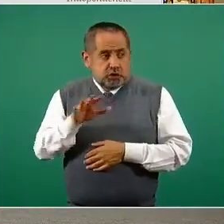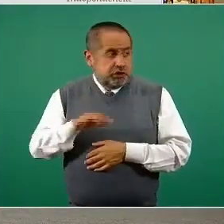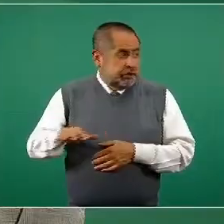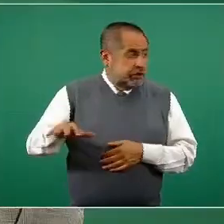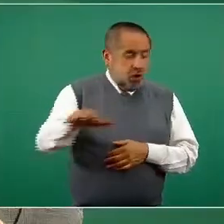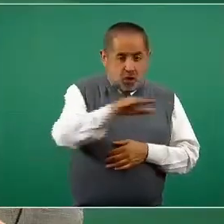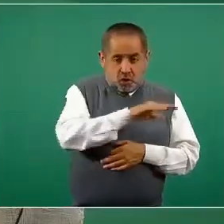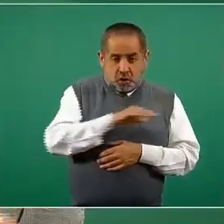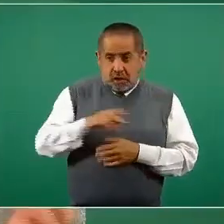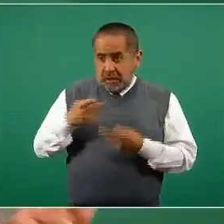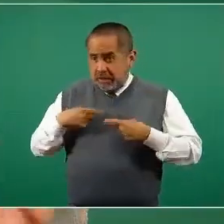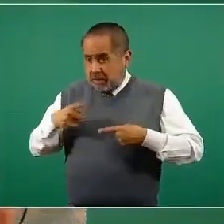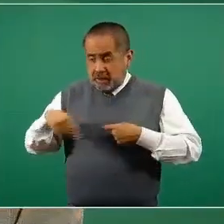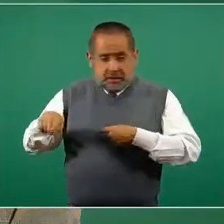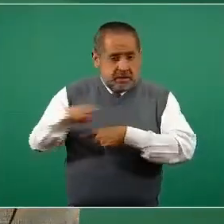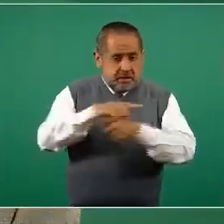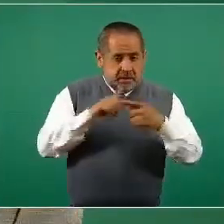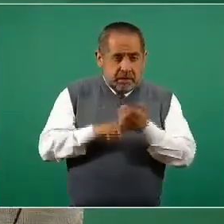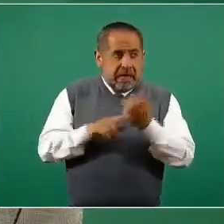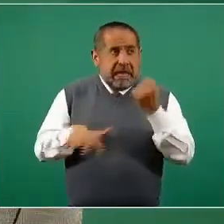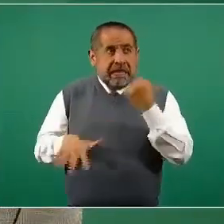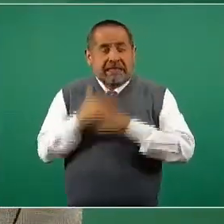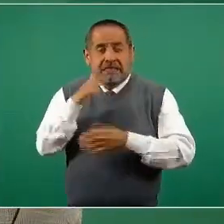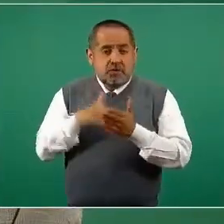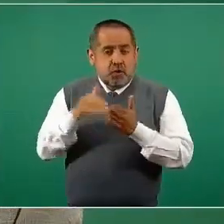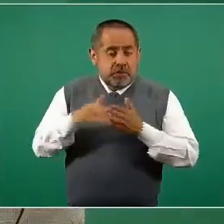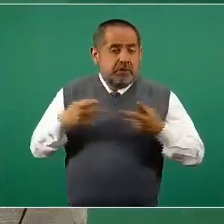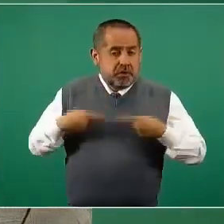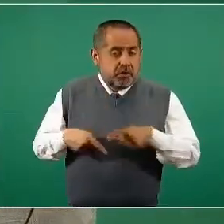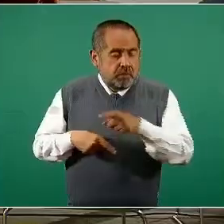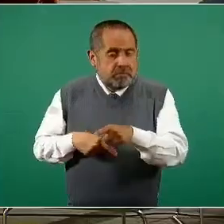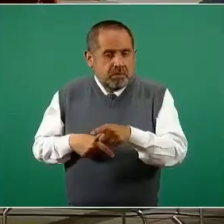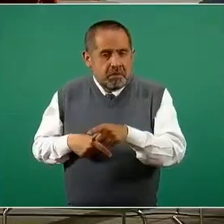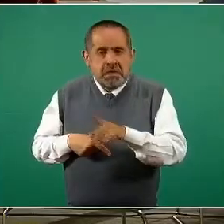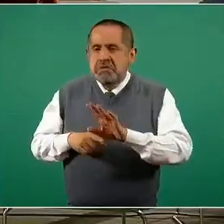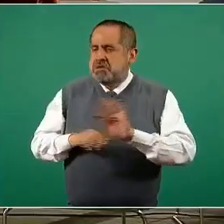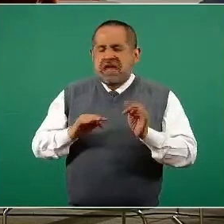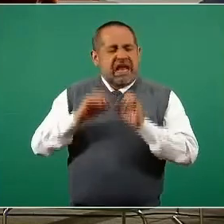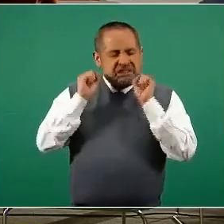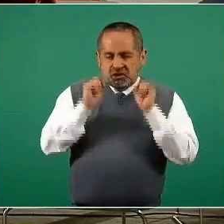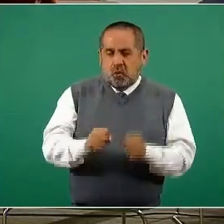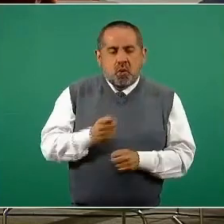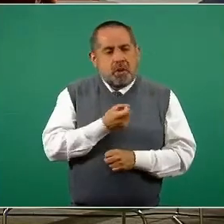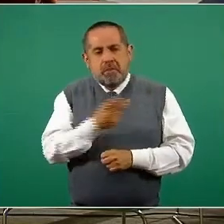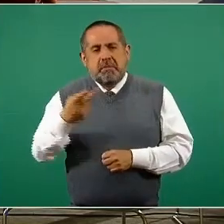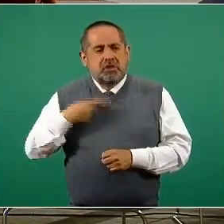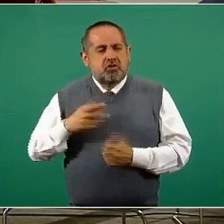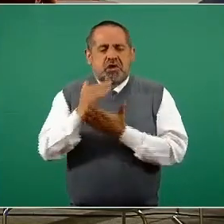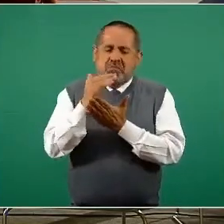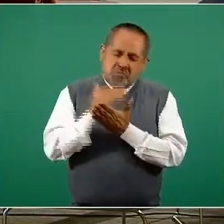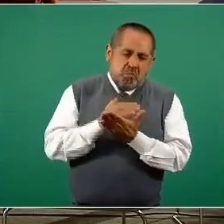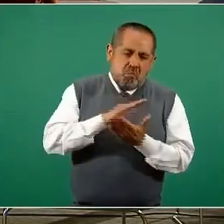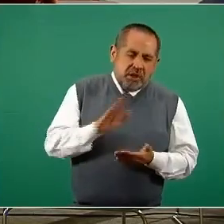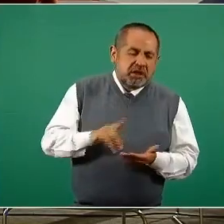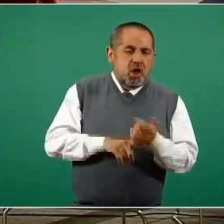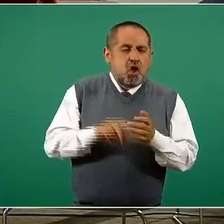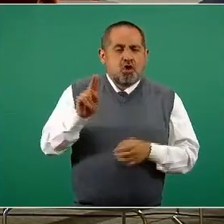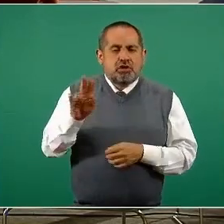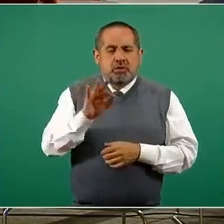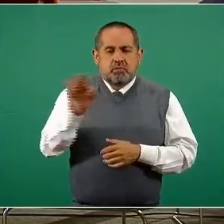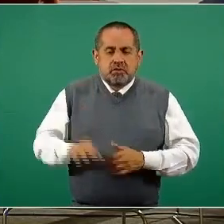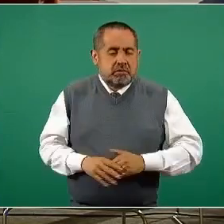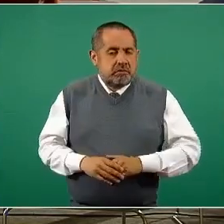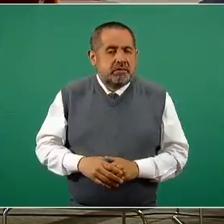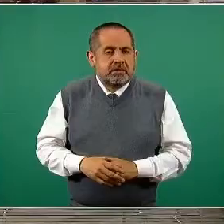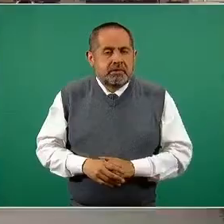de ese conjunto poblacional, que son 15 millones de personas, habremos reducido la mortalidad 80%.